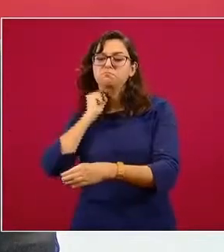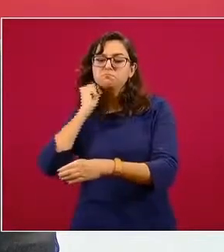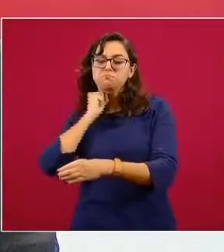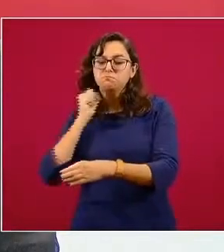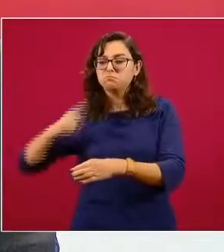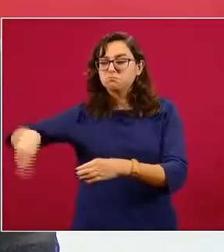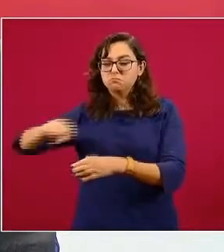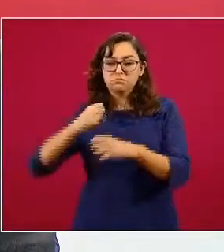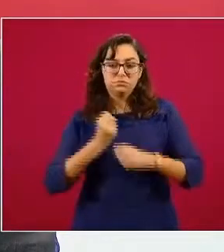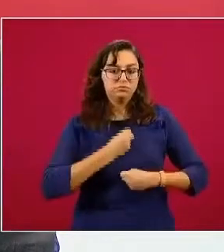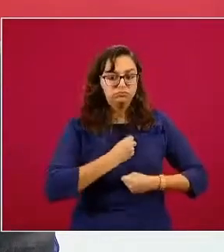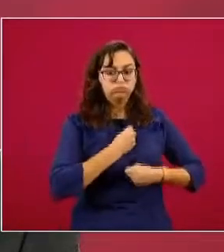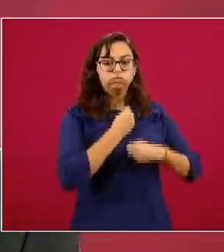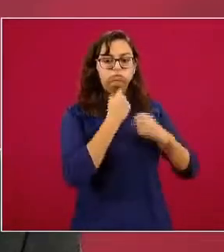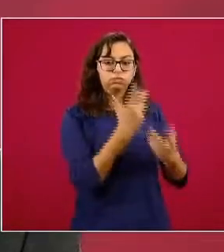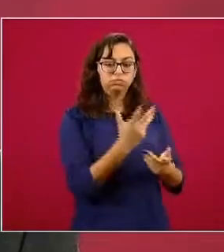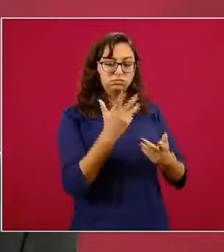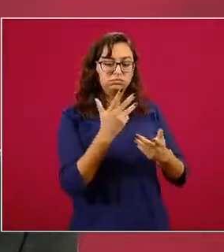expresión